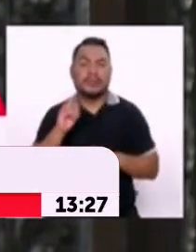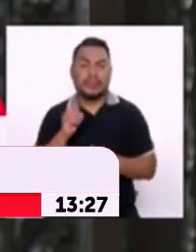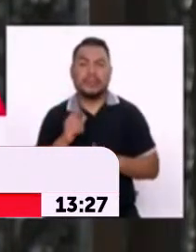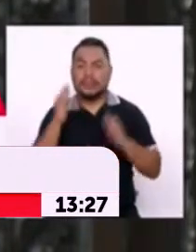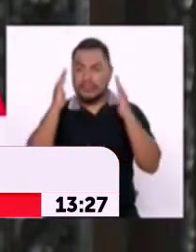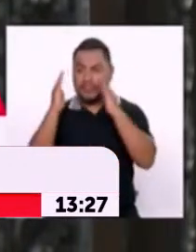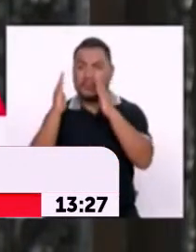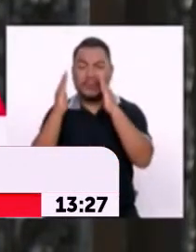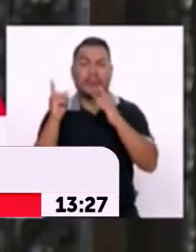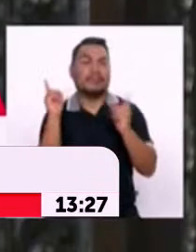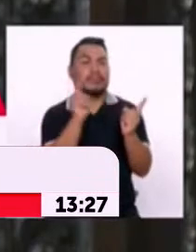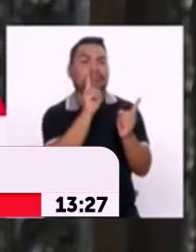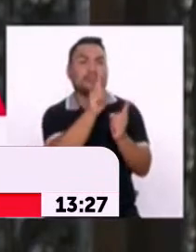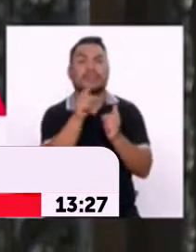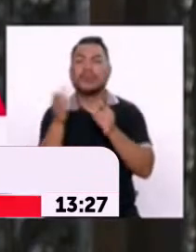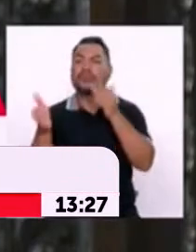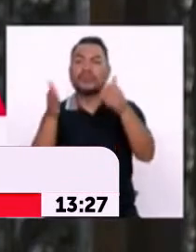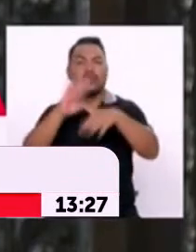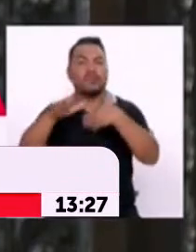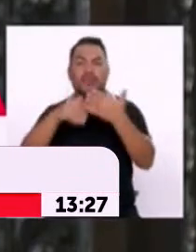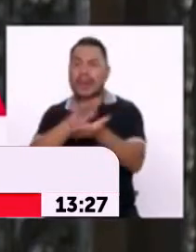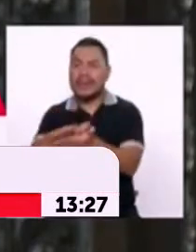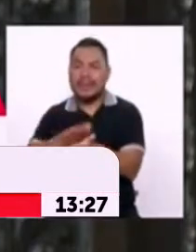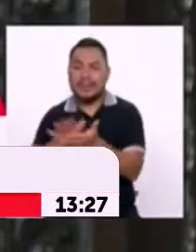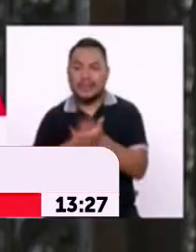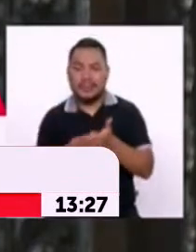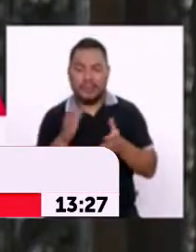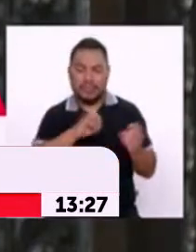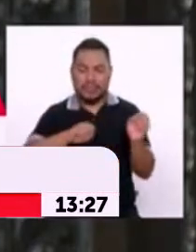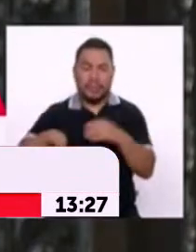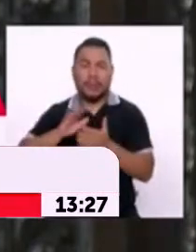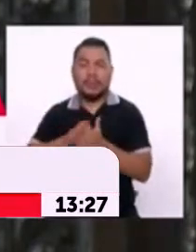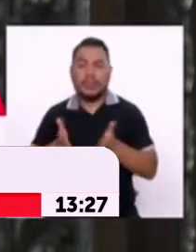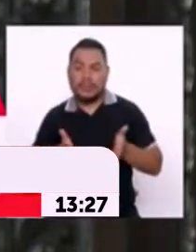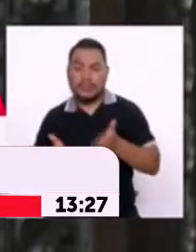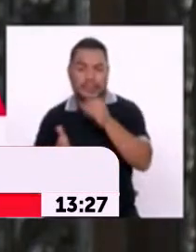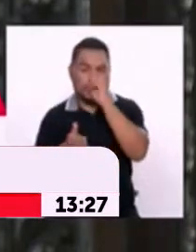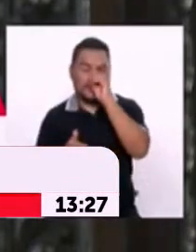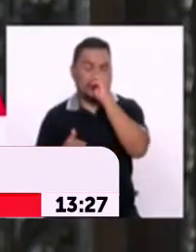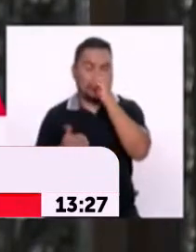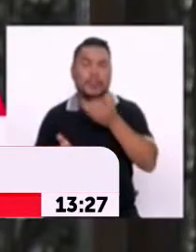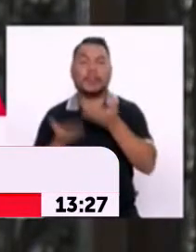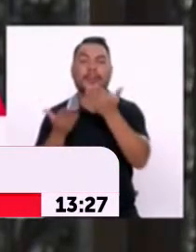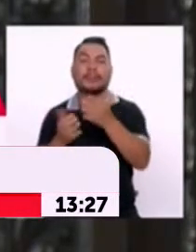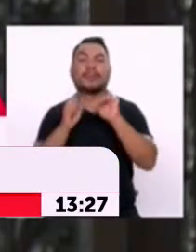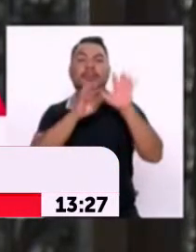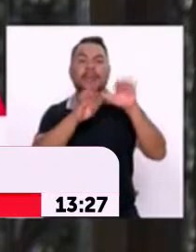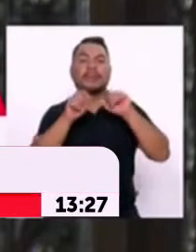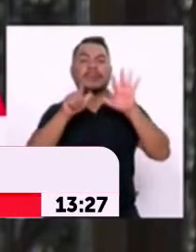70 intervenciones de limpieza y descolmatación de canales y entrega a